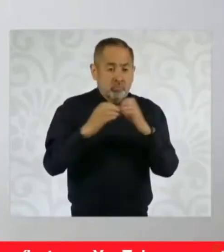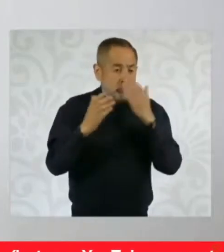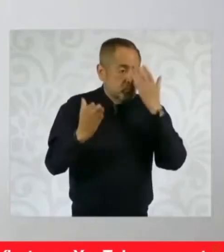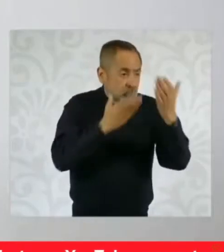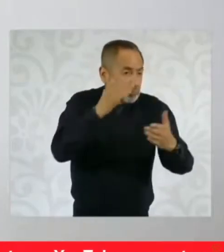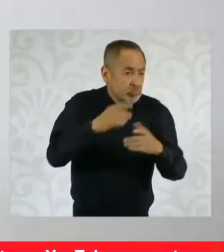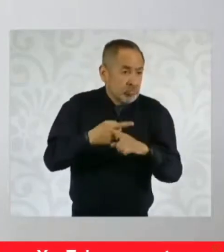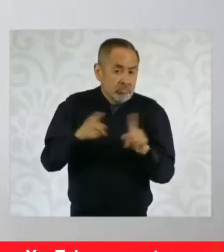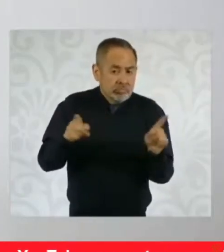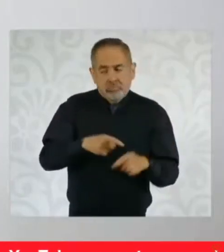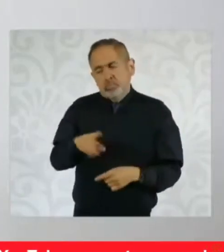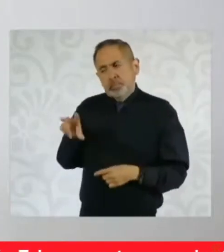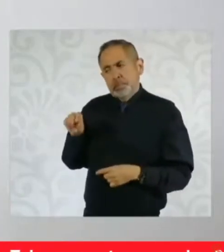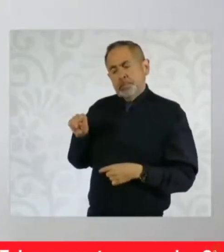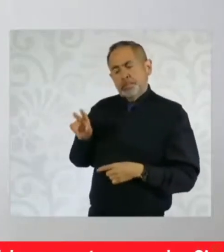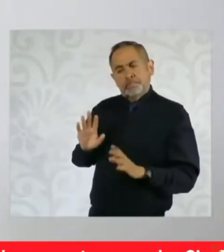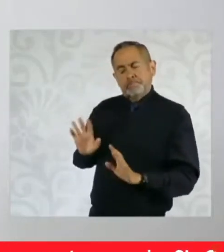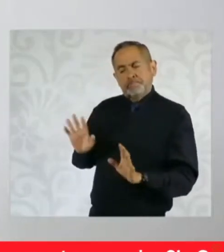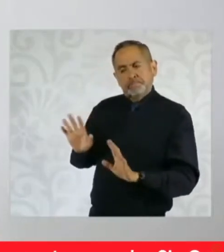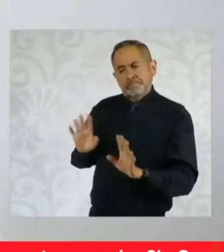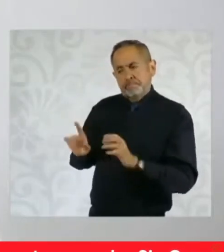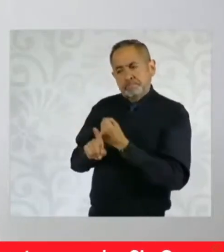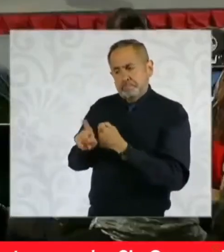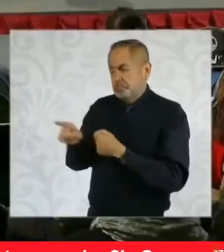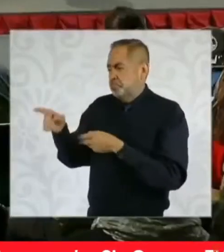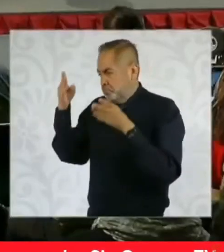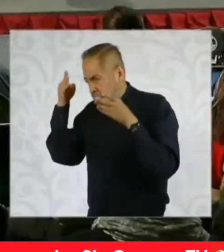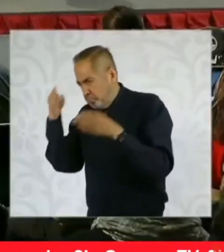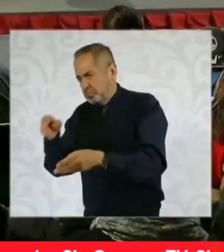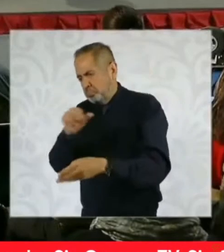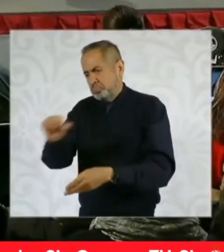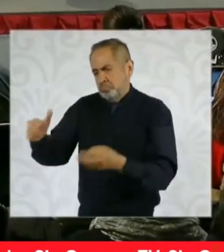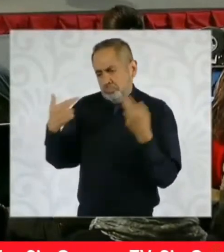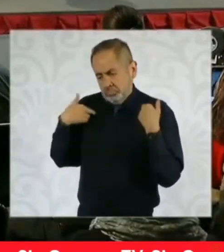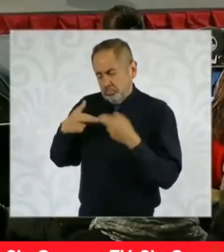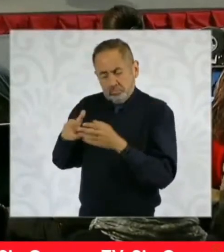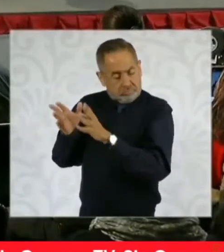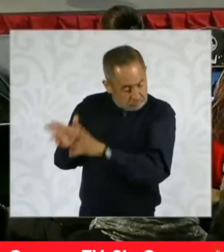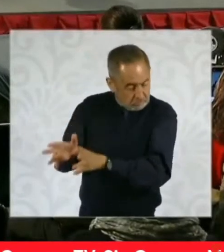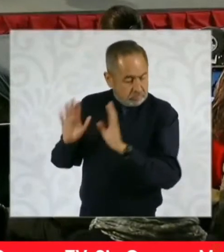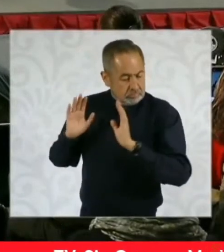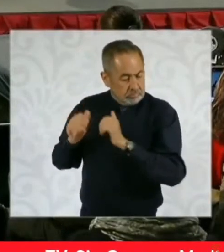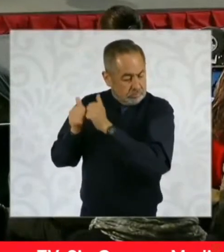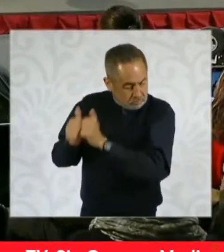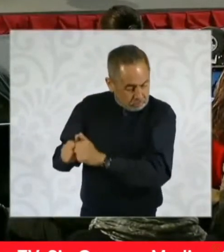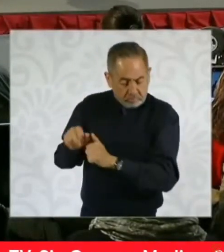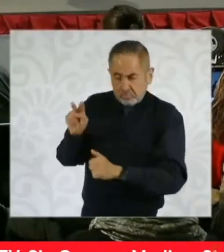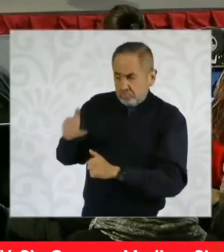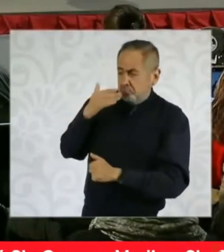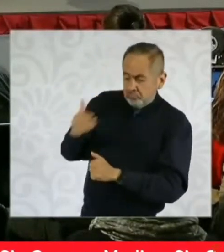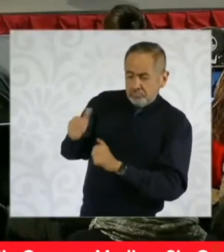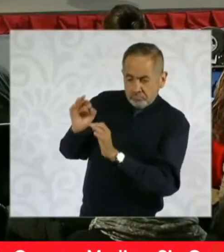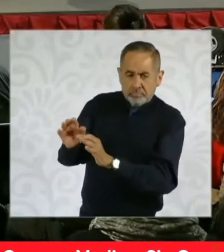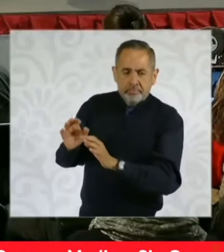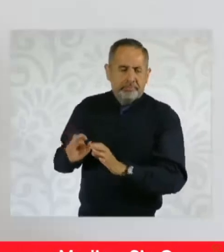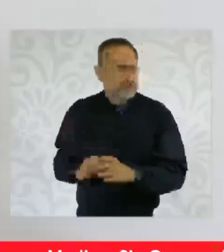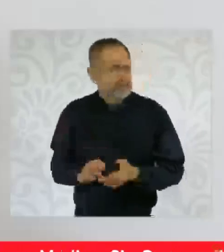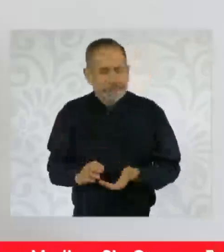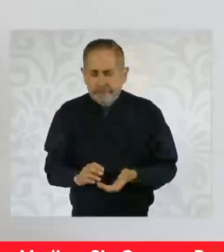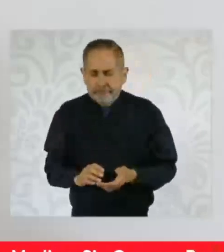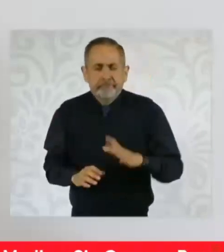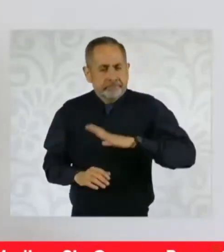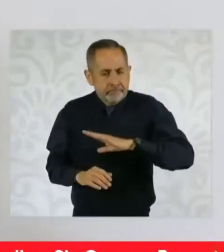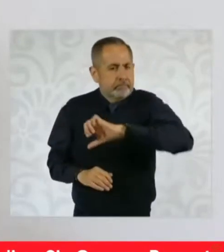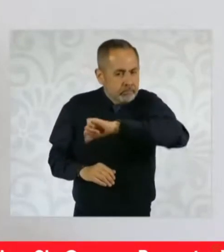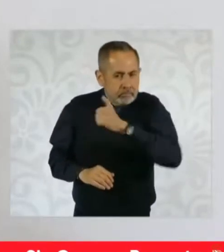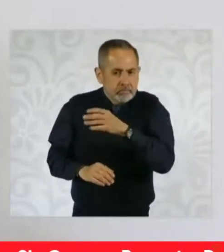otra cosa, pues ya empezaban los problemas porque querían salirse de lo bien visto. Y nada más me gustaría, para,